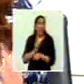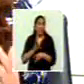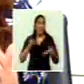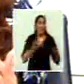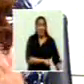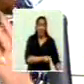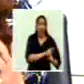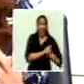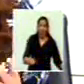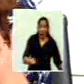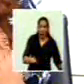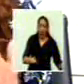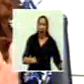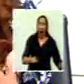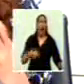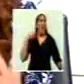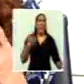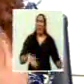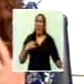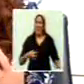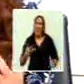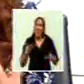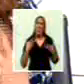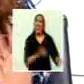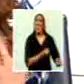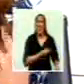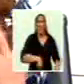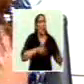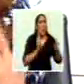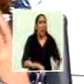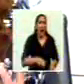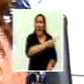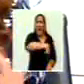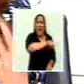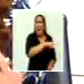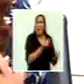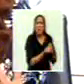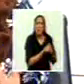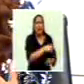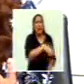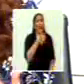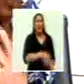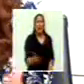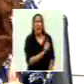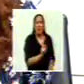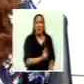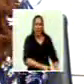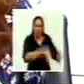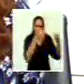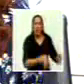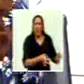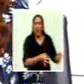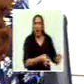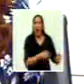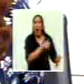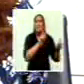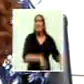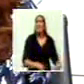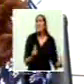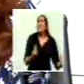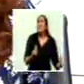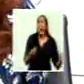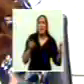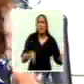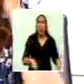muchas veces, hay que defenderlos de ellos mismos, que no llegan a entender las cosas y no saben lo que está pasando.